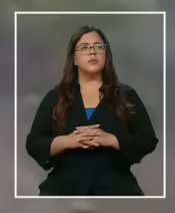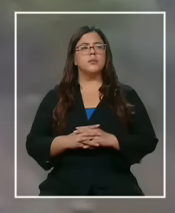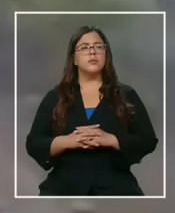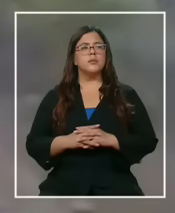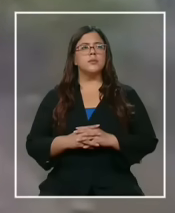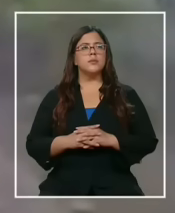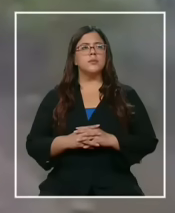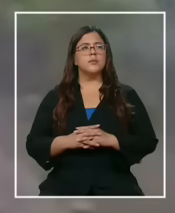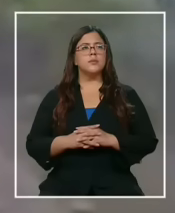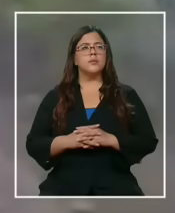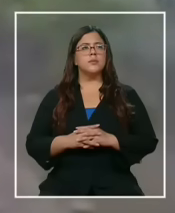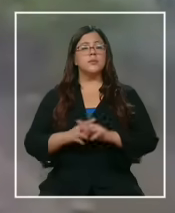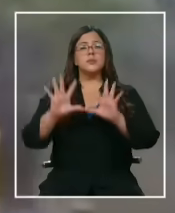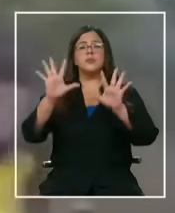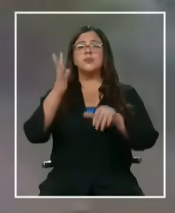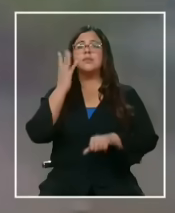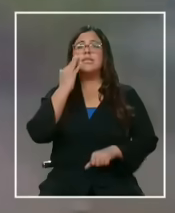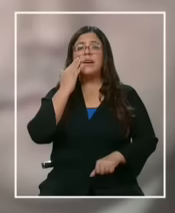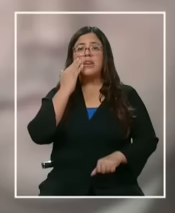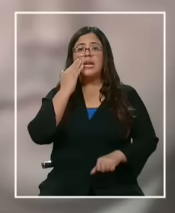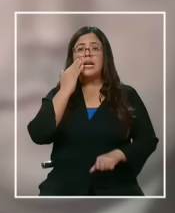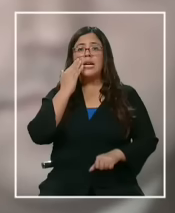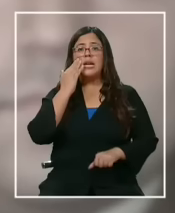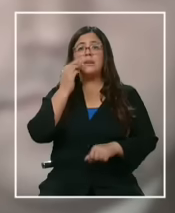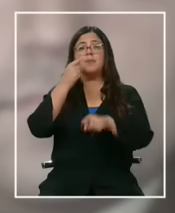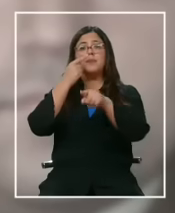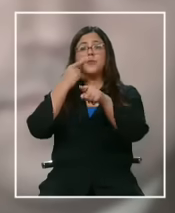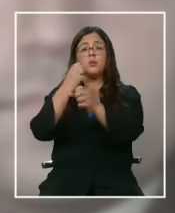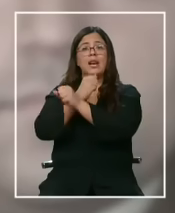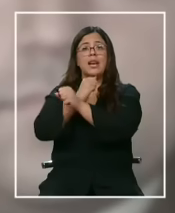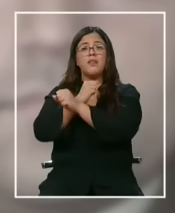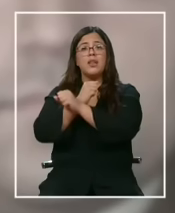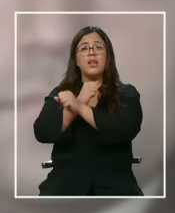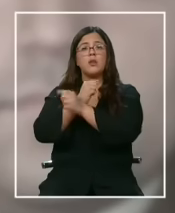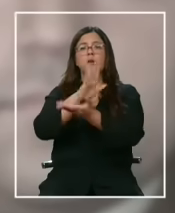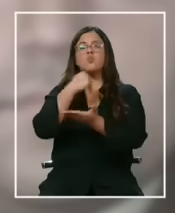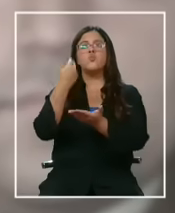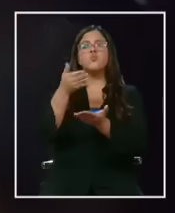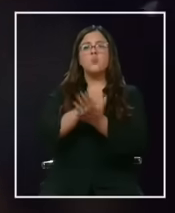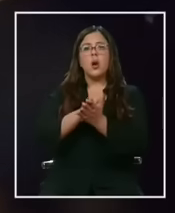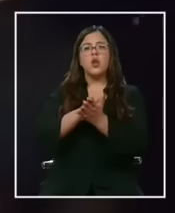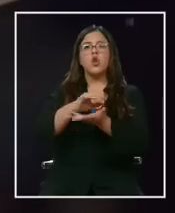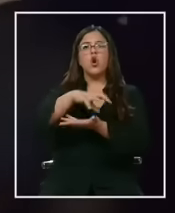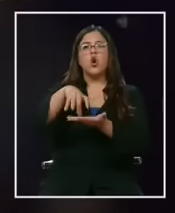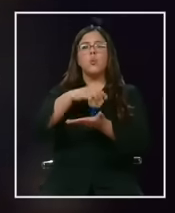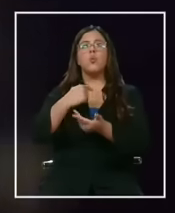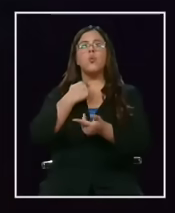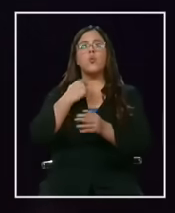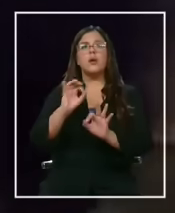comienzo 10 de Abril en ese entonces Teniente Manuel Sánchez caía batido en quinta